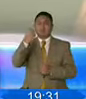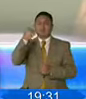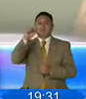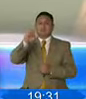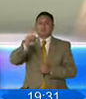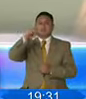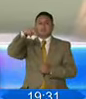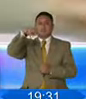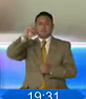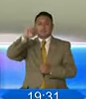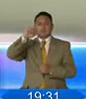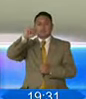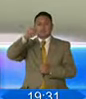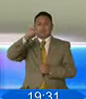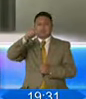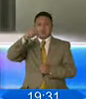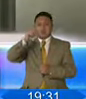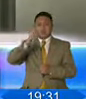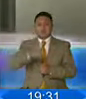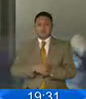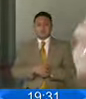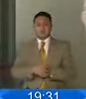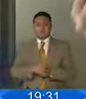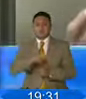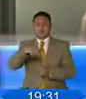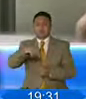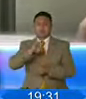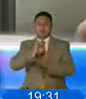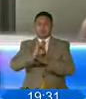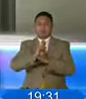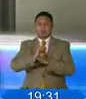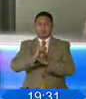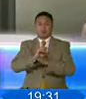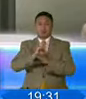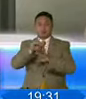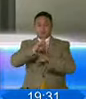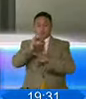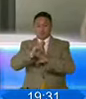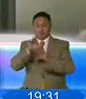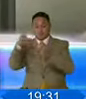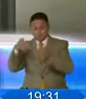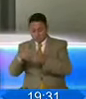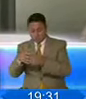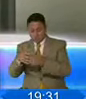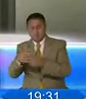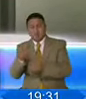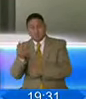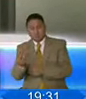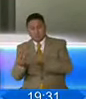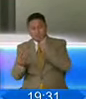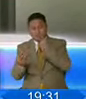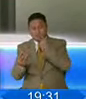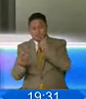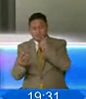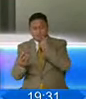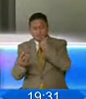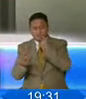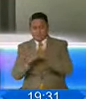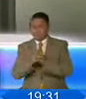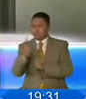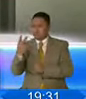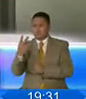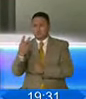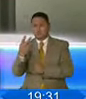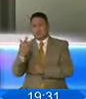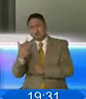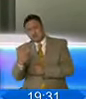político, tiene una explicación. En el Ecuador las circunscripciones electorales son pequeñas, es decir, en general elegimos